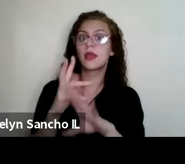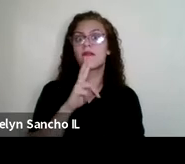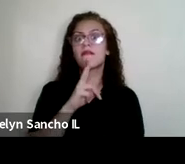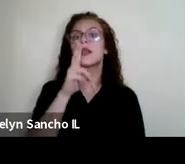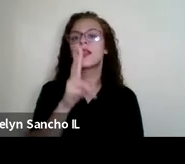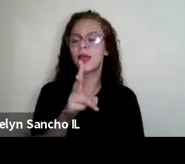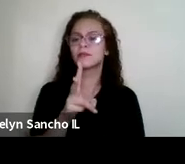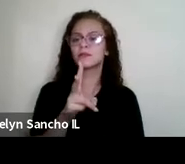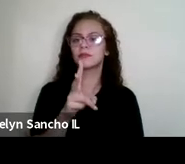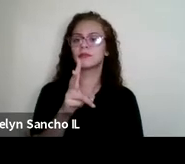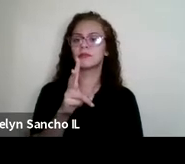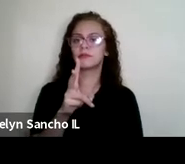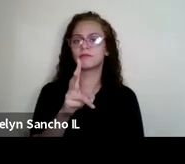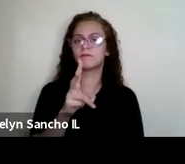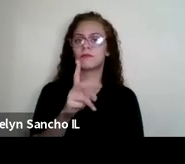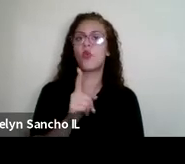realidad